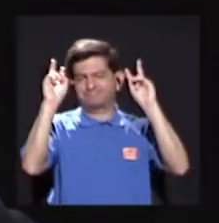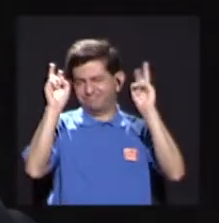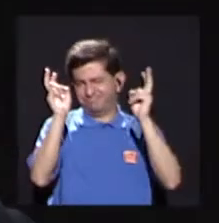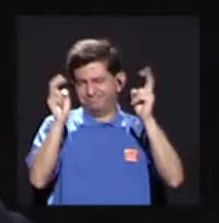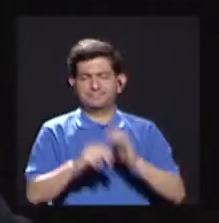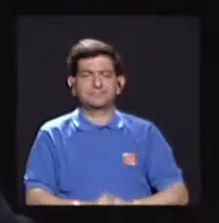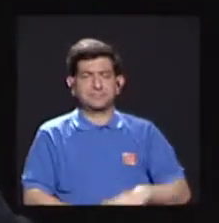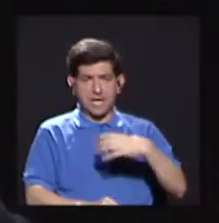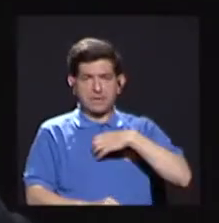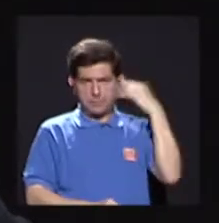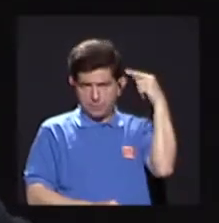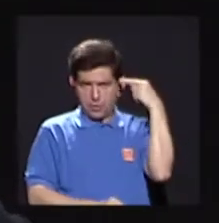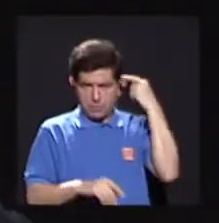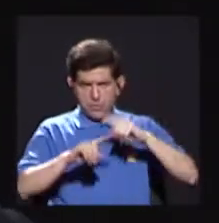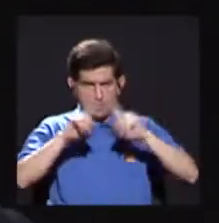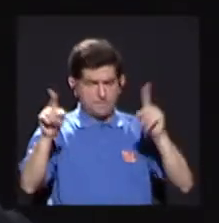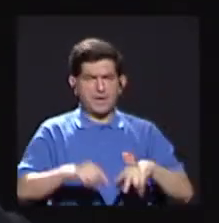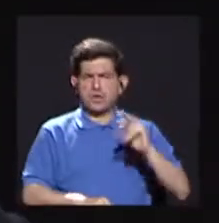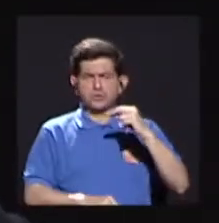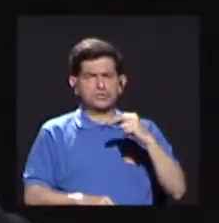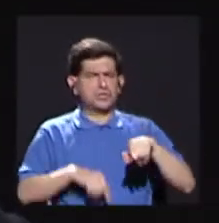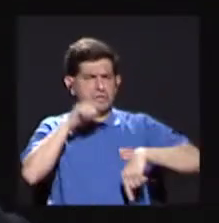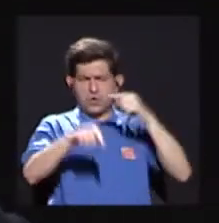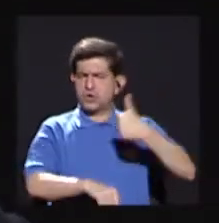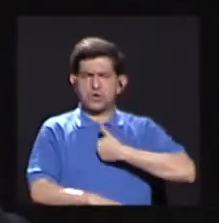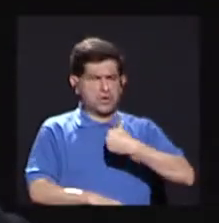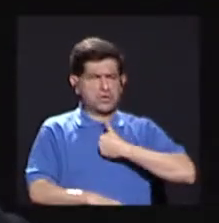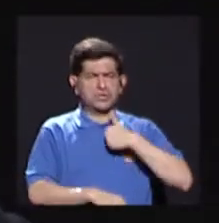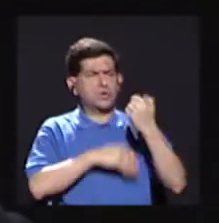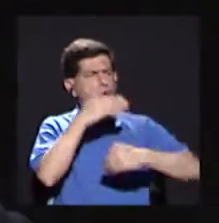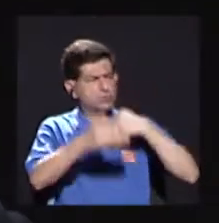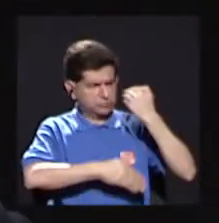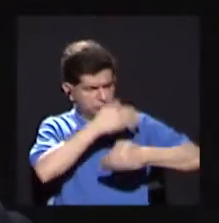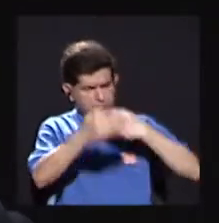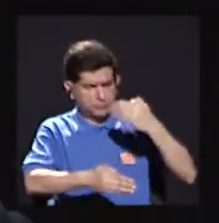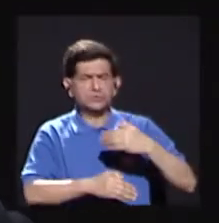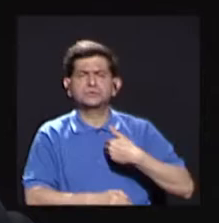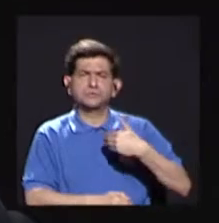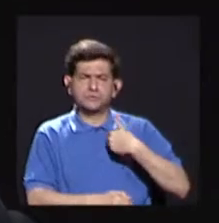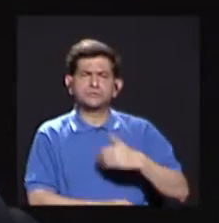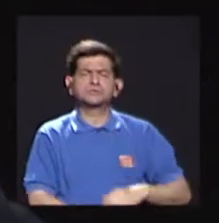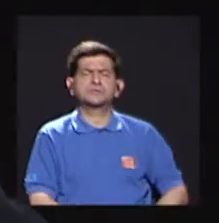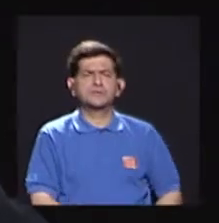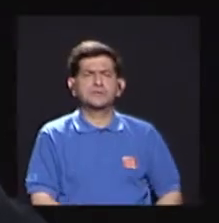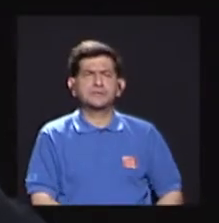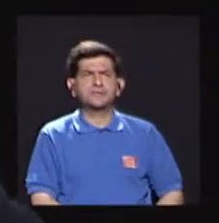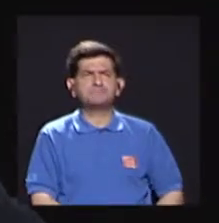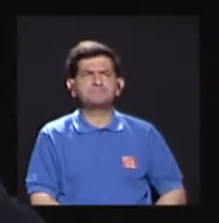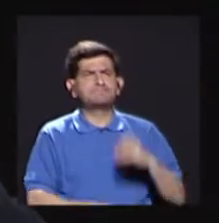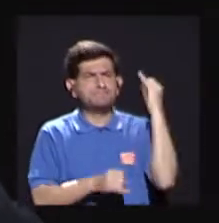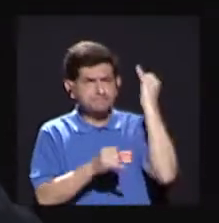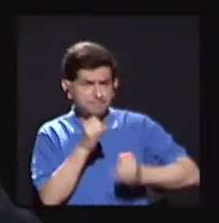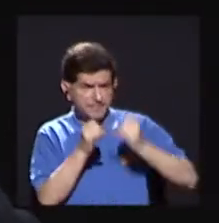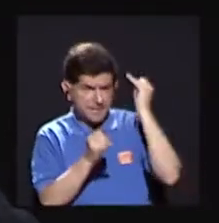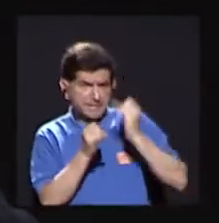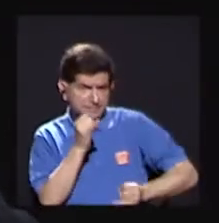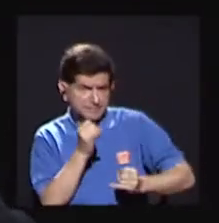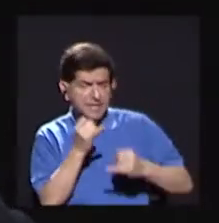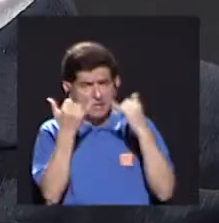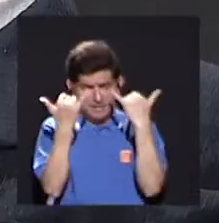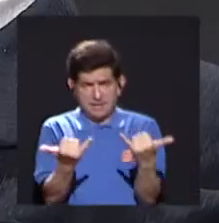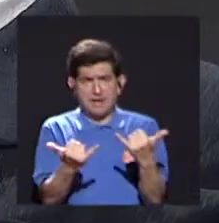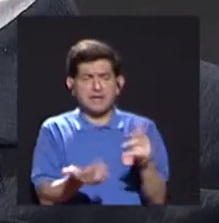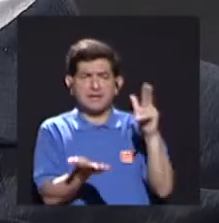si no vamos a ser tan auto críticos digamos que ha habido un proceso de que culmina con la